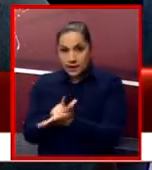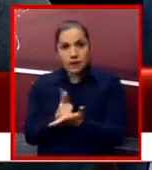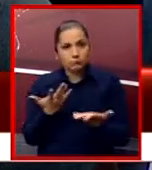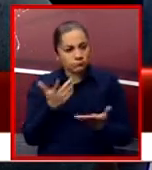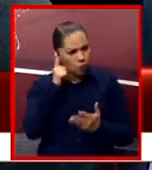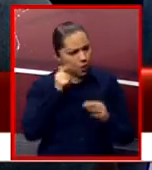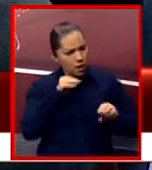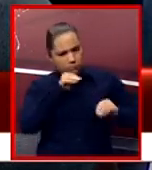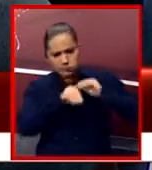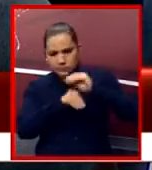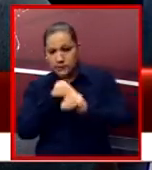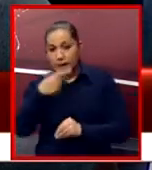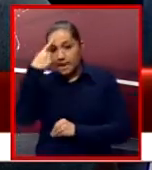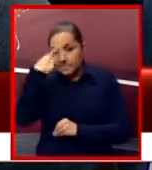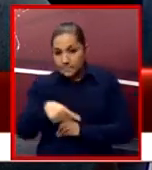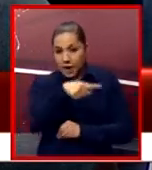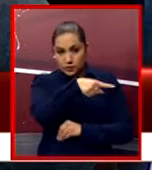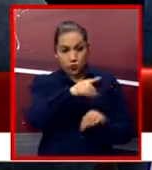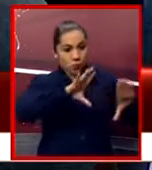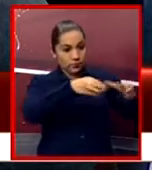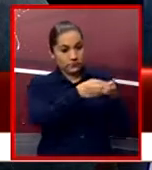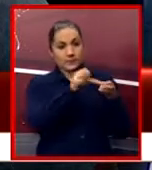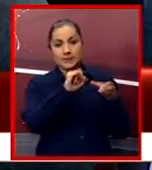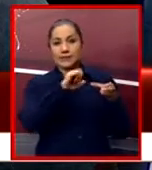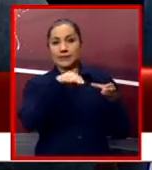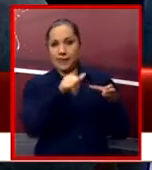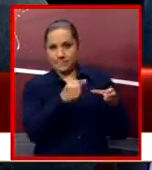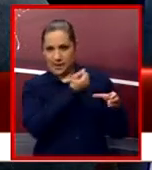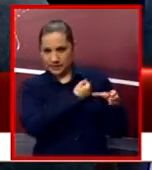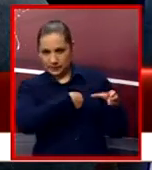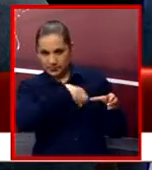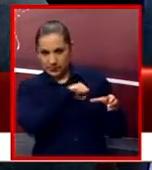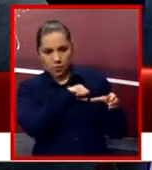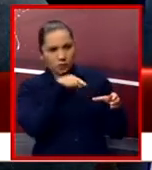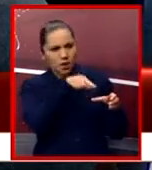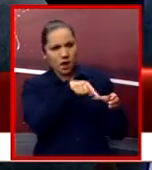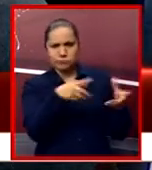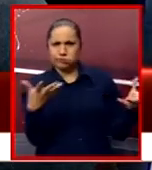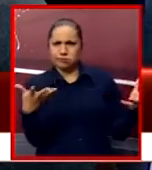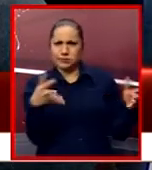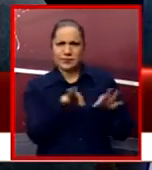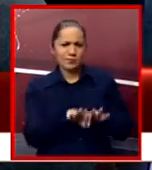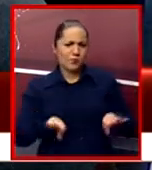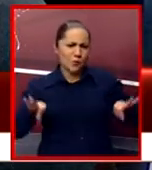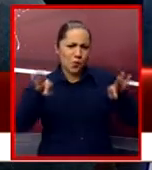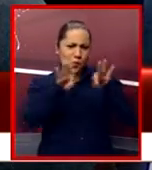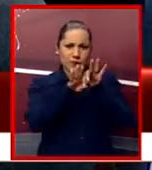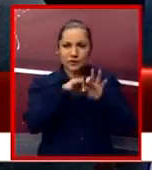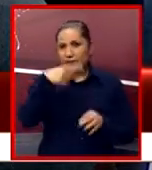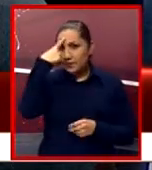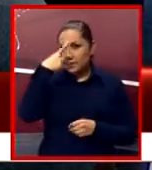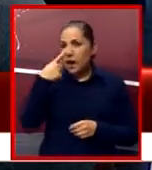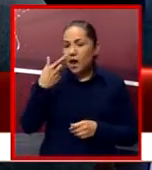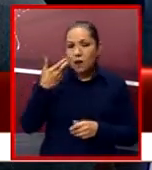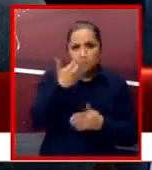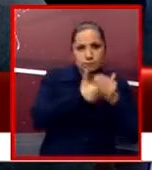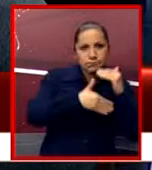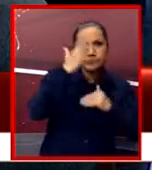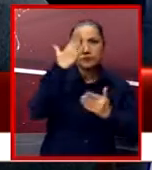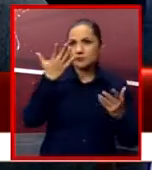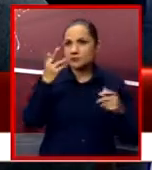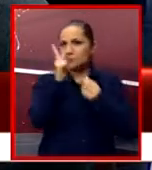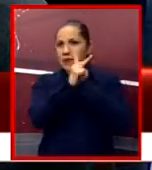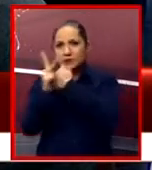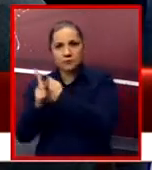salud, que es indudablemente básico para el progreso de todo el país, de toda